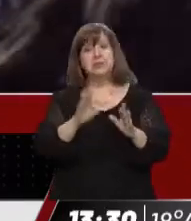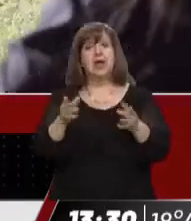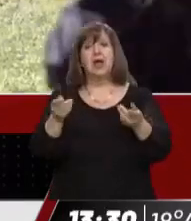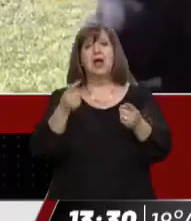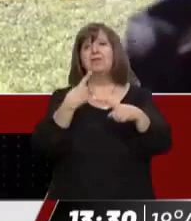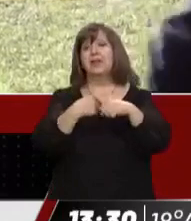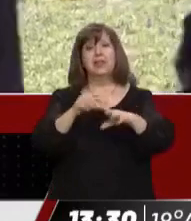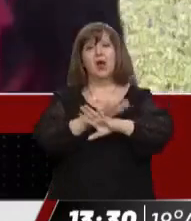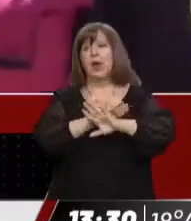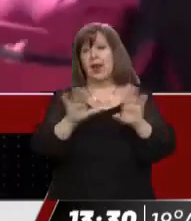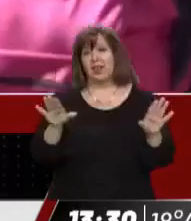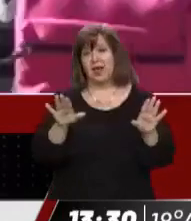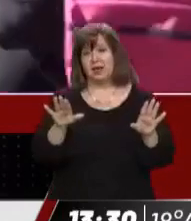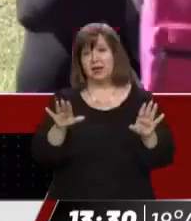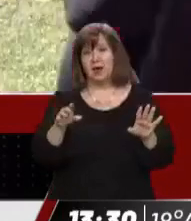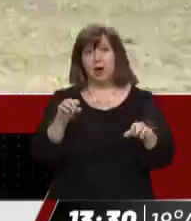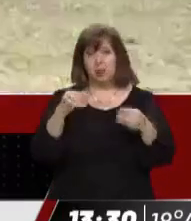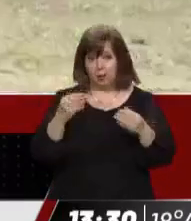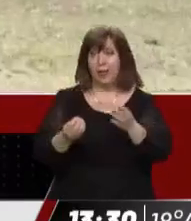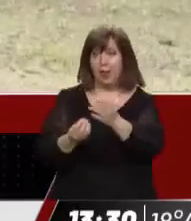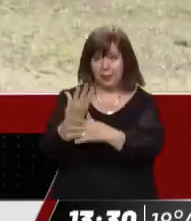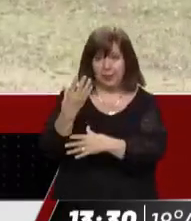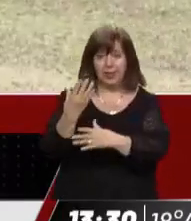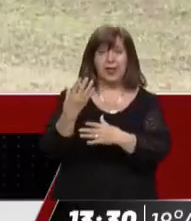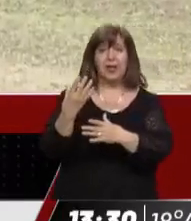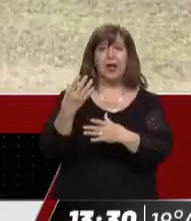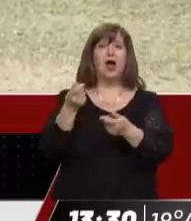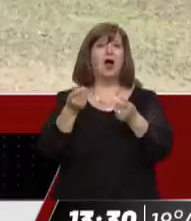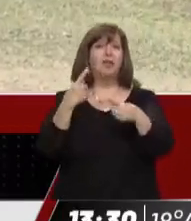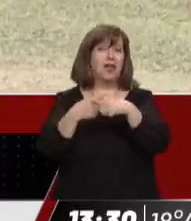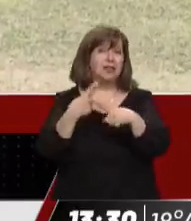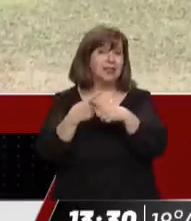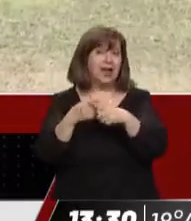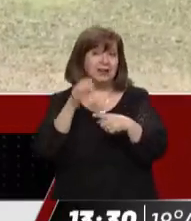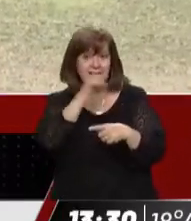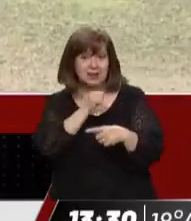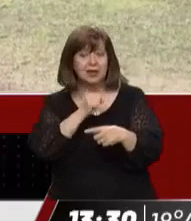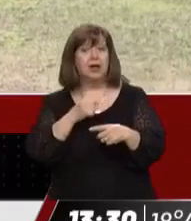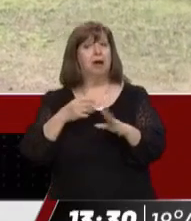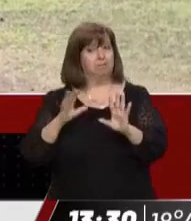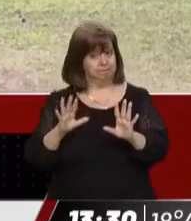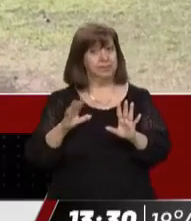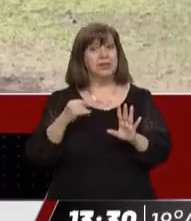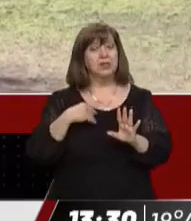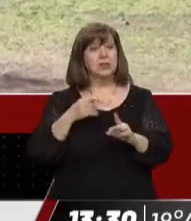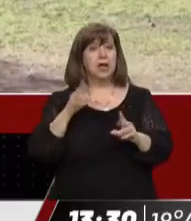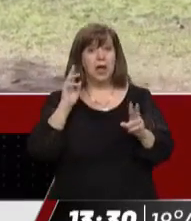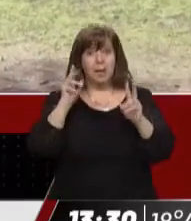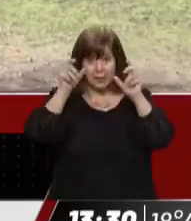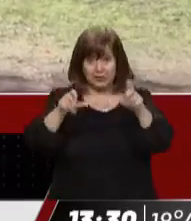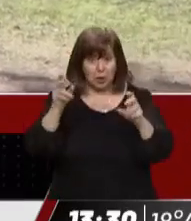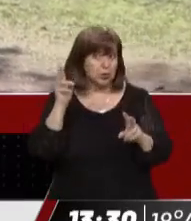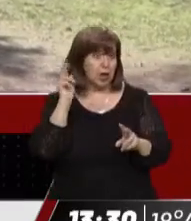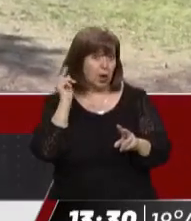hacer que surjan fiestas clandestinas es muy probable es muy probable por cual por eso le hemos pedido a la gente que nos avise si